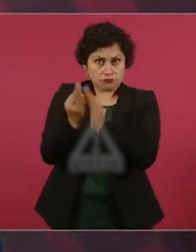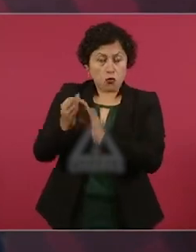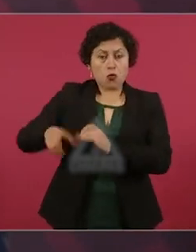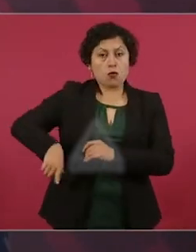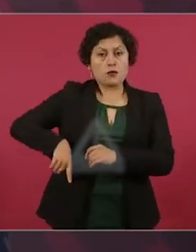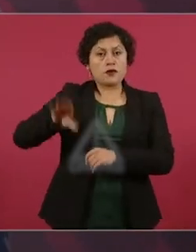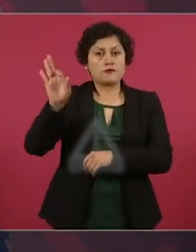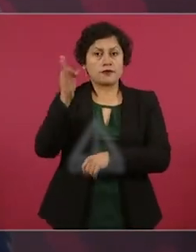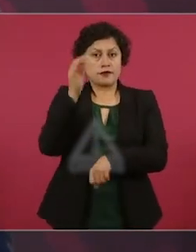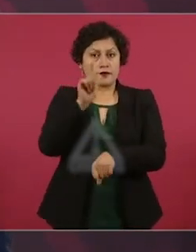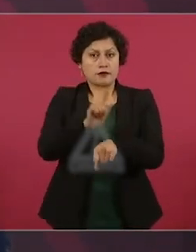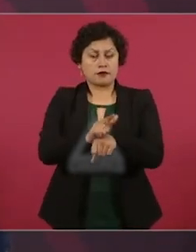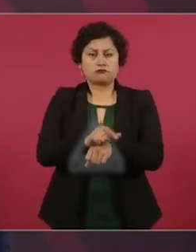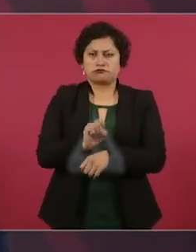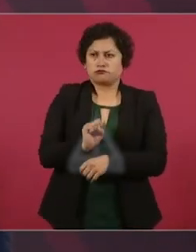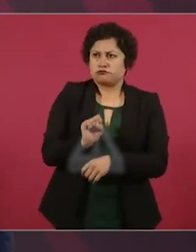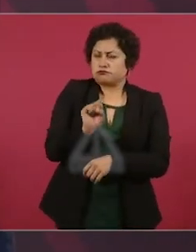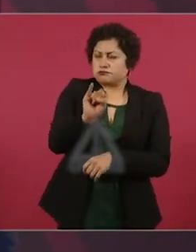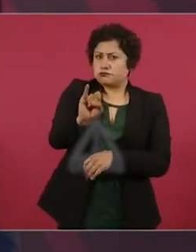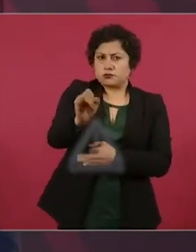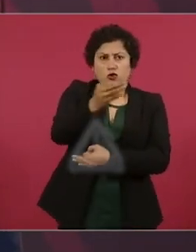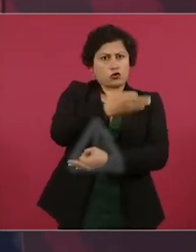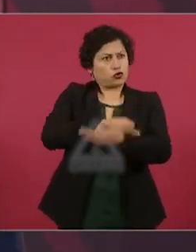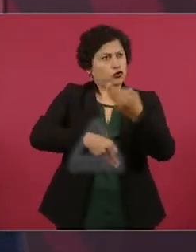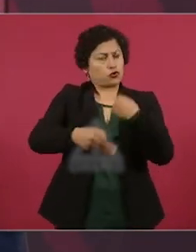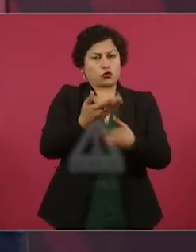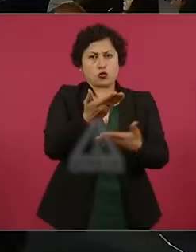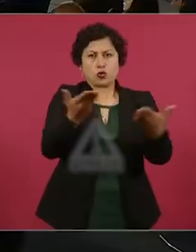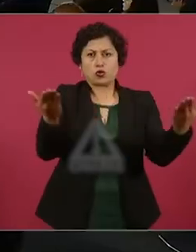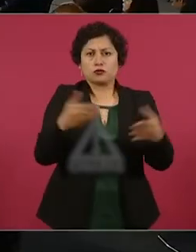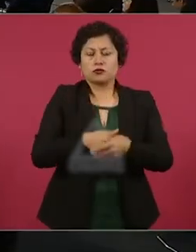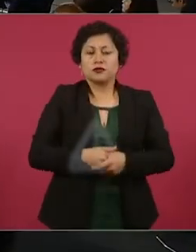buscadoras. Ayer me abordaron